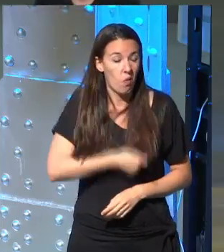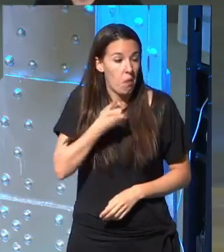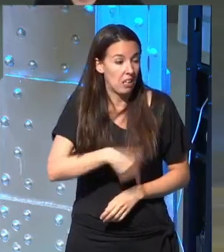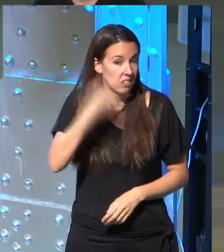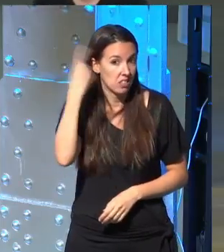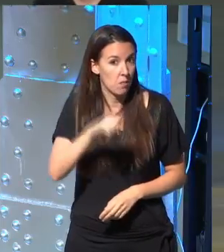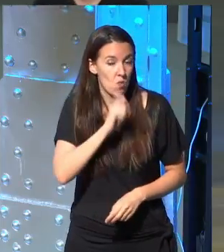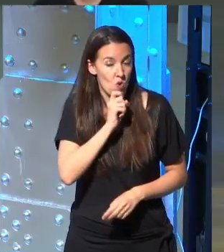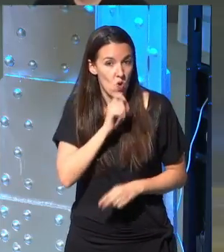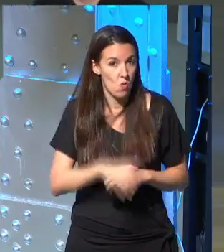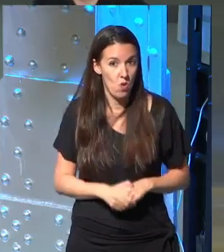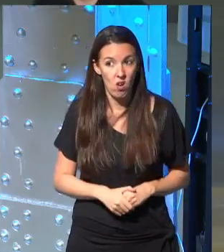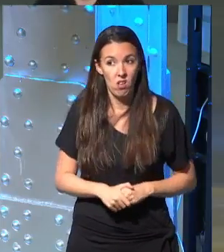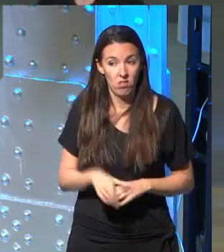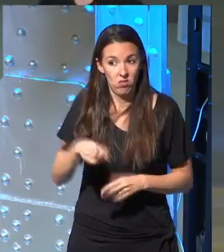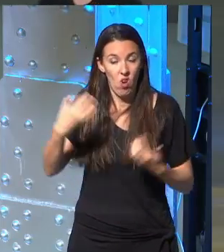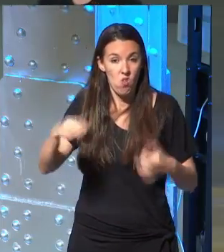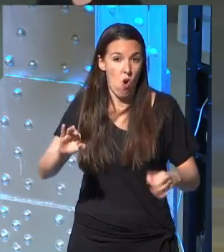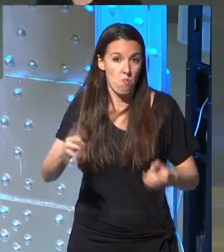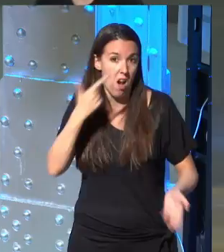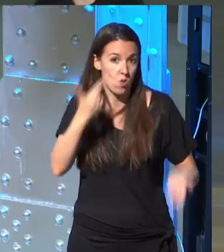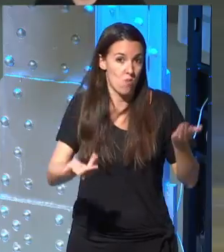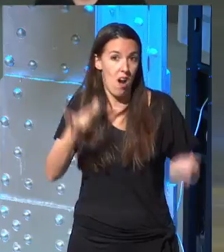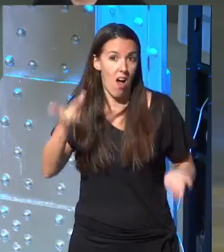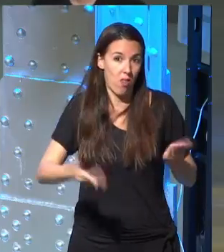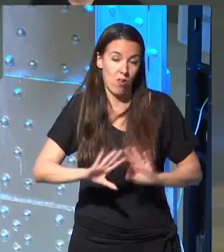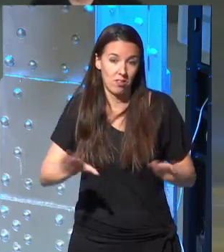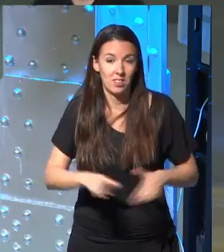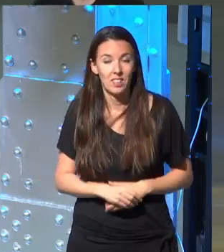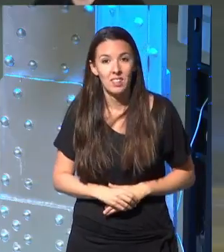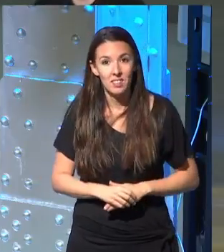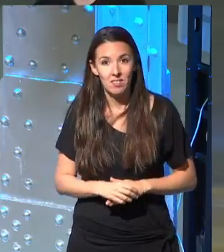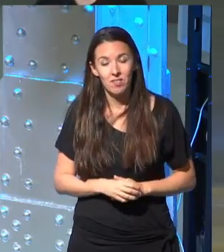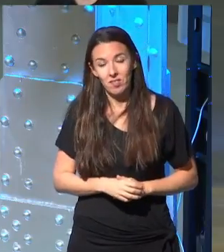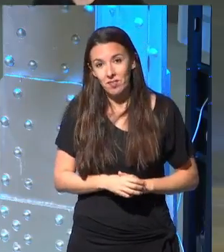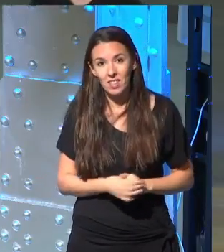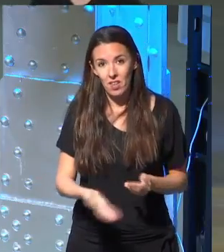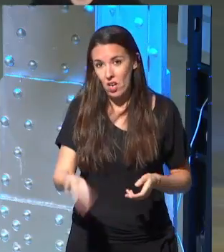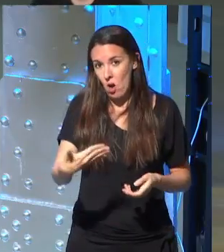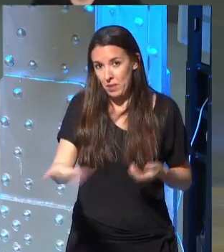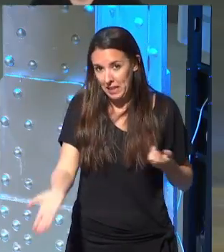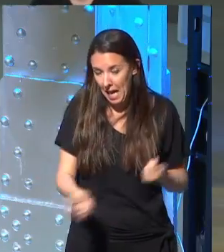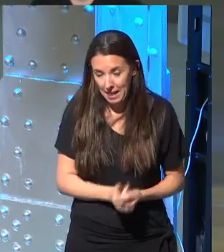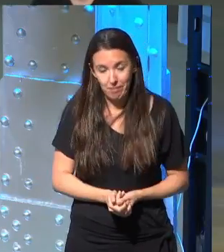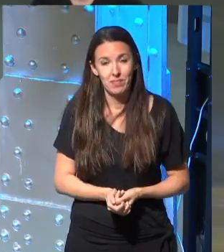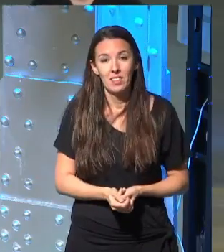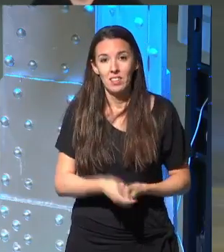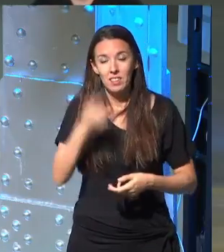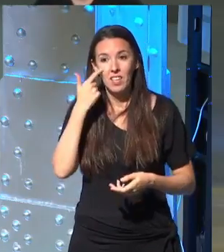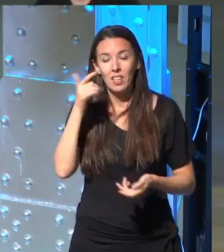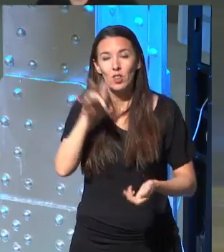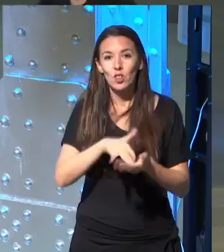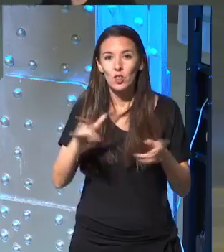Estaba firmamos. Sí. Metanos ante. Dando gracias. Desde el balcón. No pasa nada. Estuve una toma